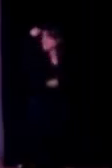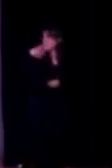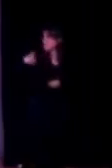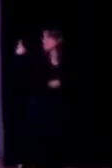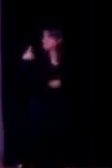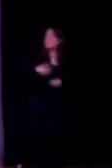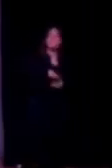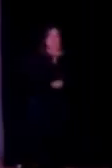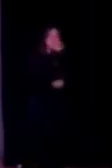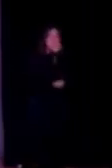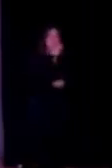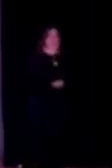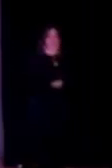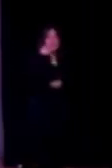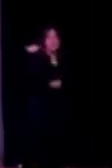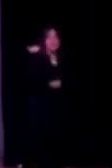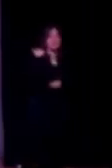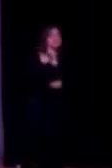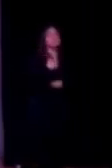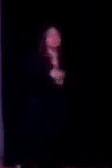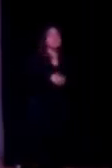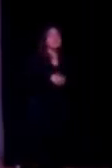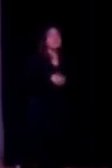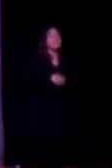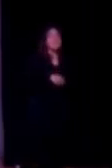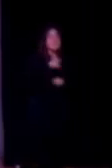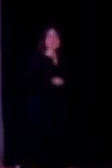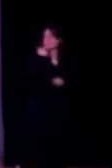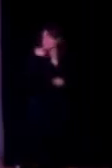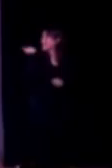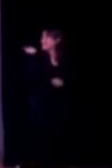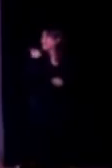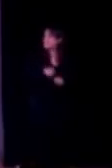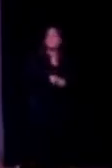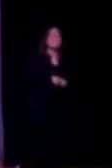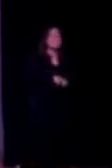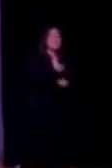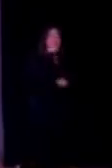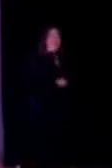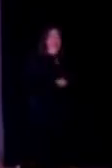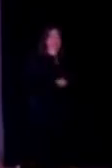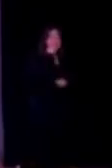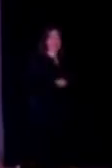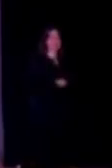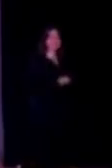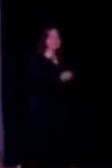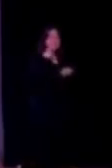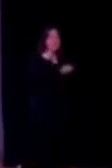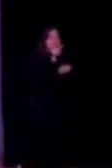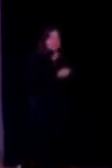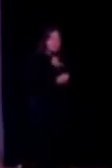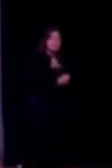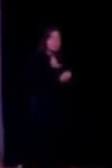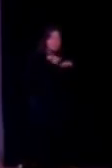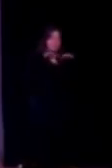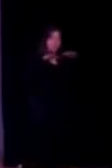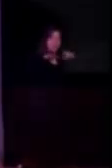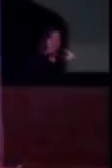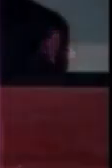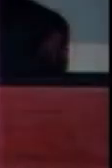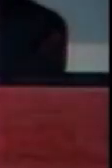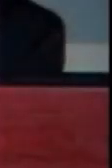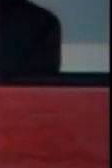bien, como dice Julian Rapaport de la psicología comunitaria, necesitaríamos ser un movimiento más un movimiento social que una